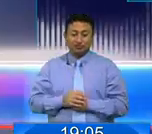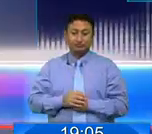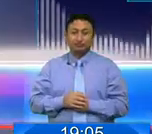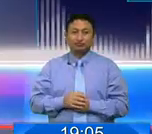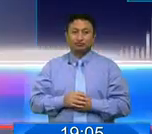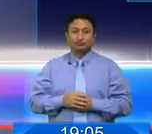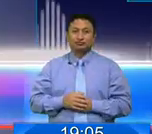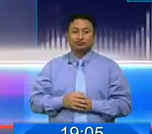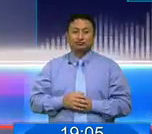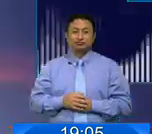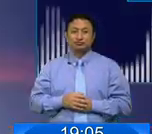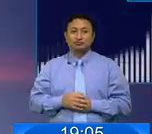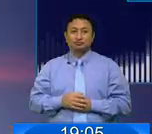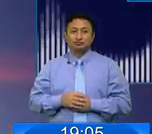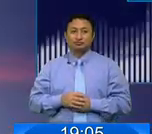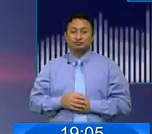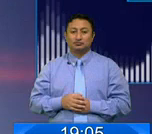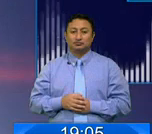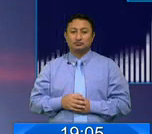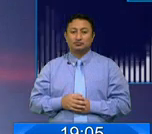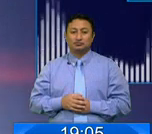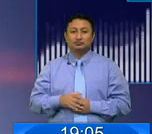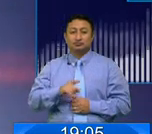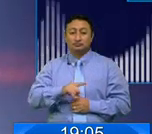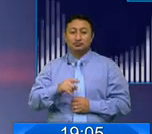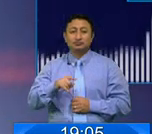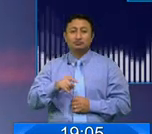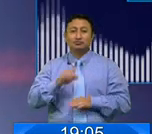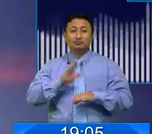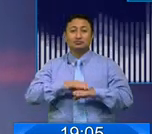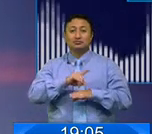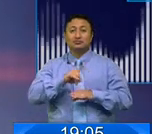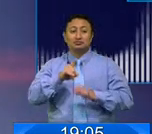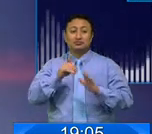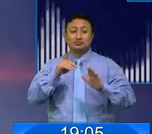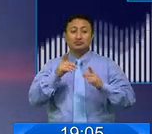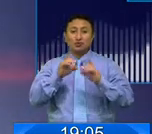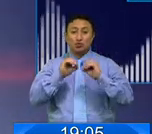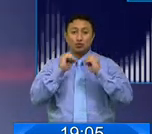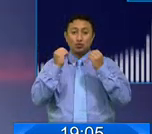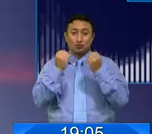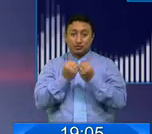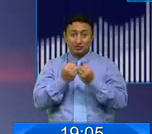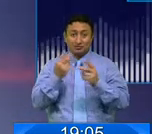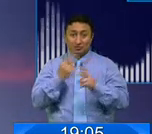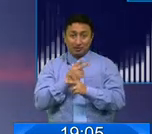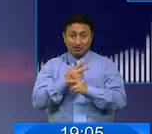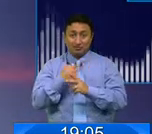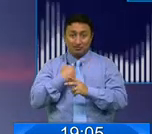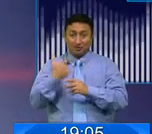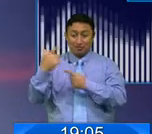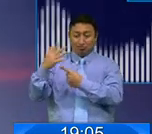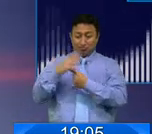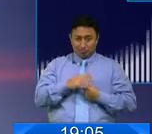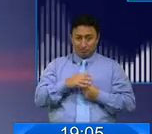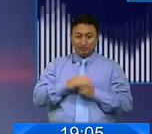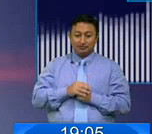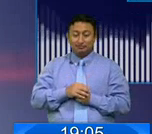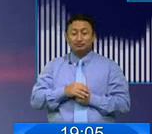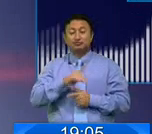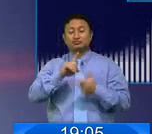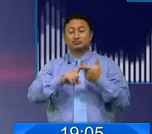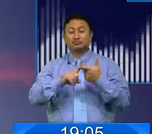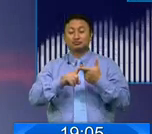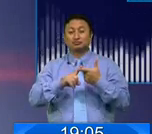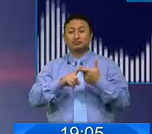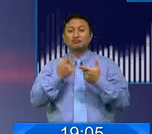ilícita. "En la cual está la acusación de ataque en banda organizada. Y otra acusación grave es